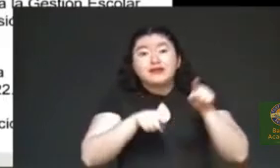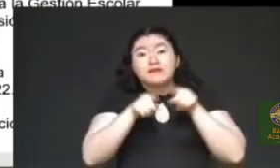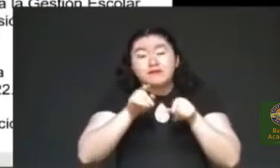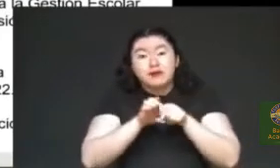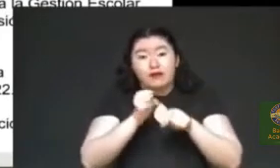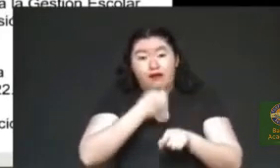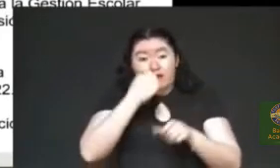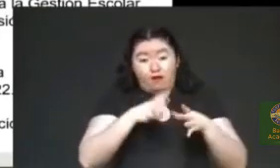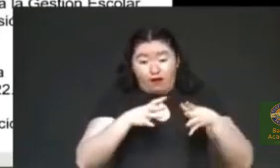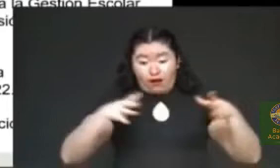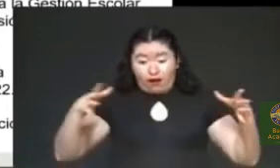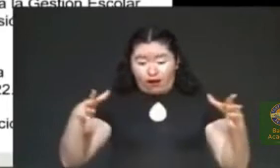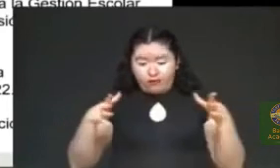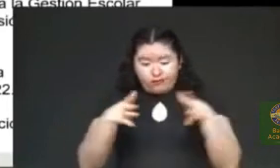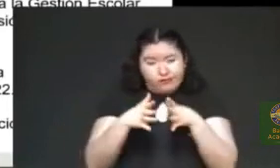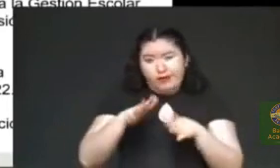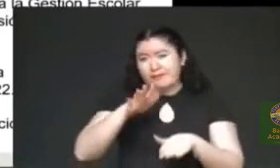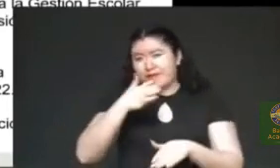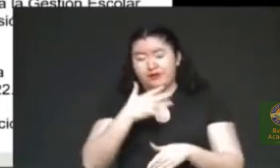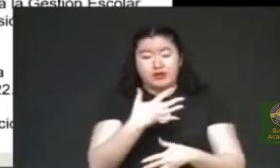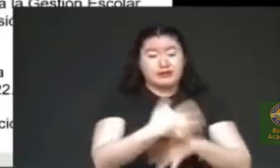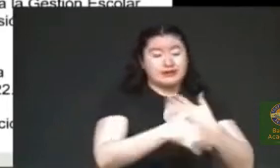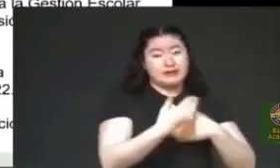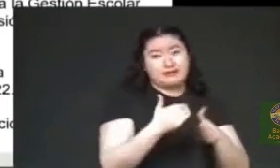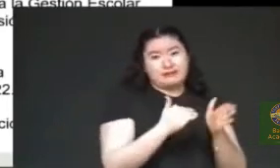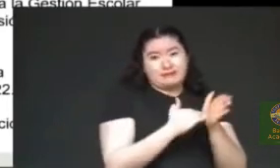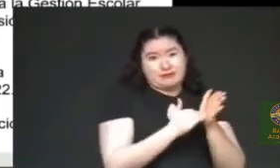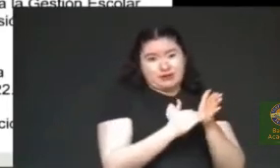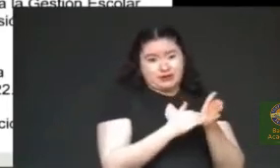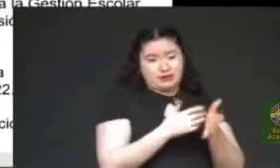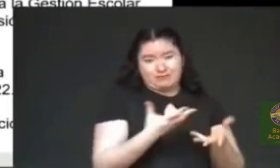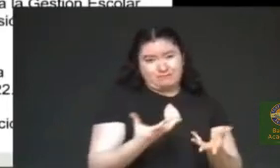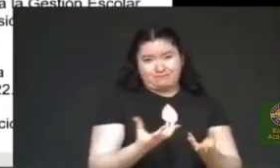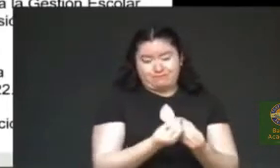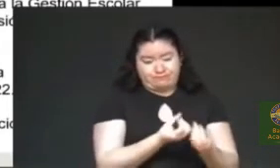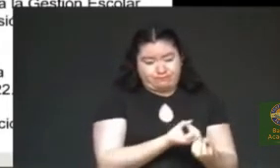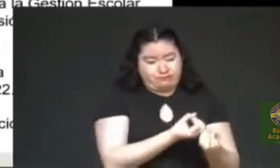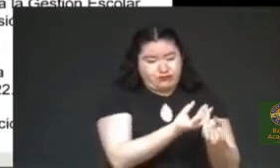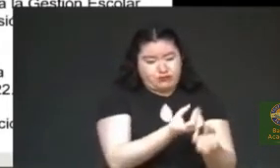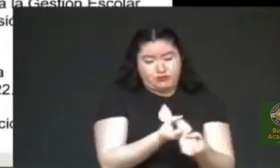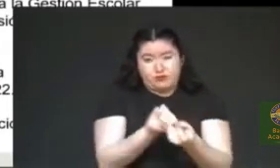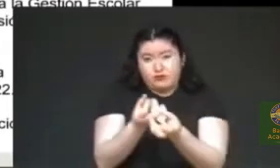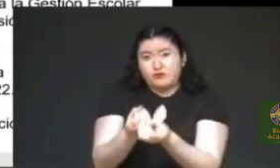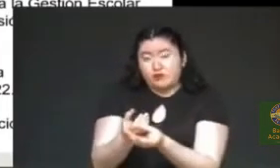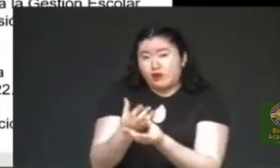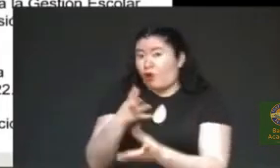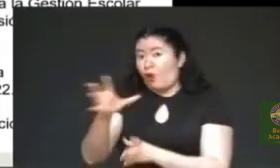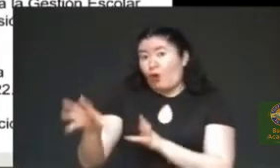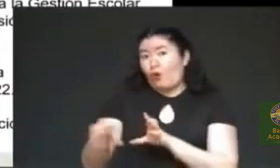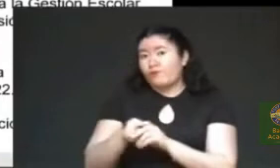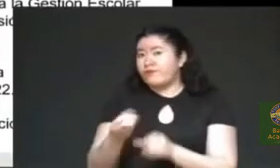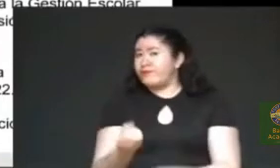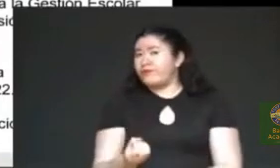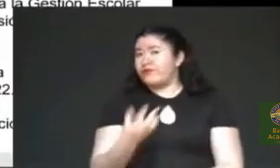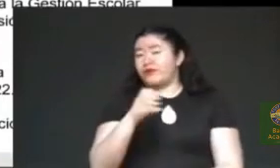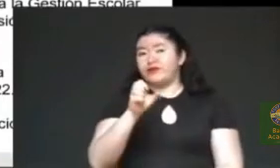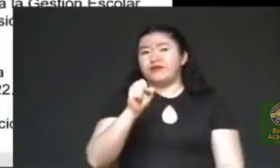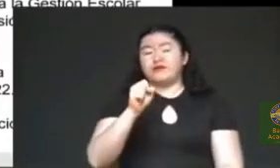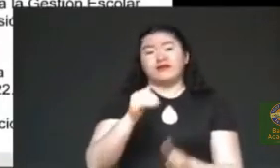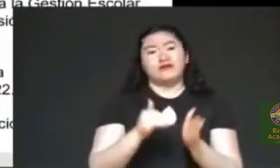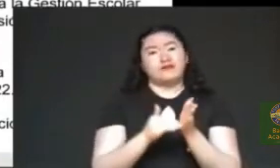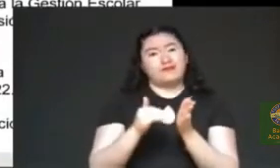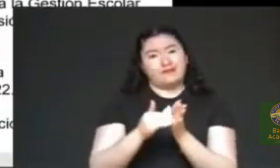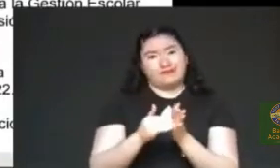pesos, que es un total de 60 millones de pesos, y también la distribución de un muy pequeño kit